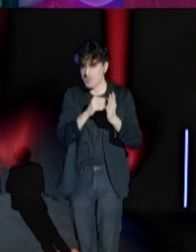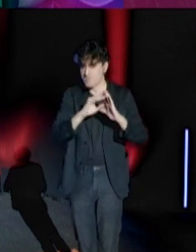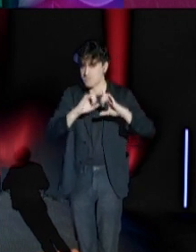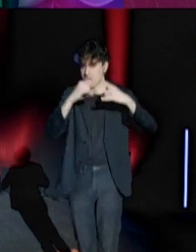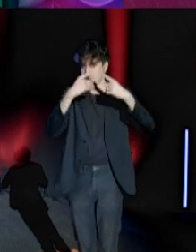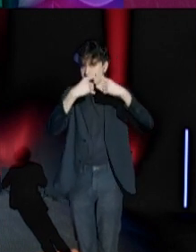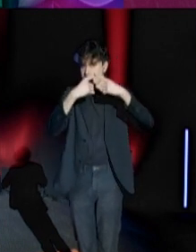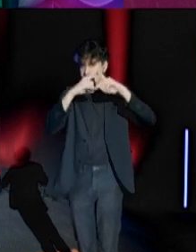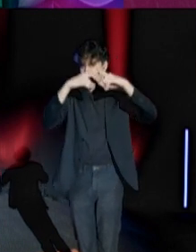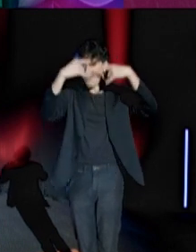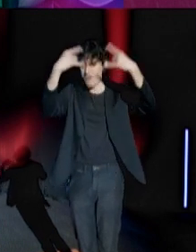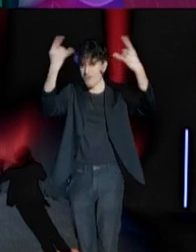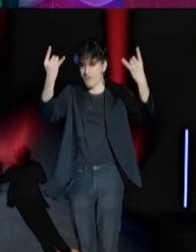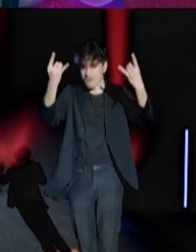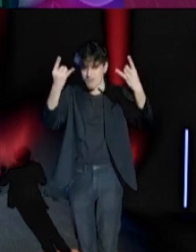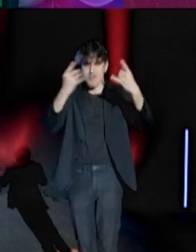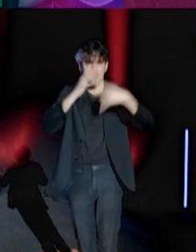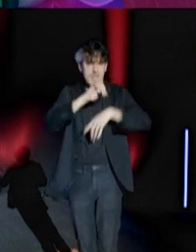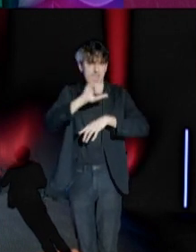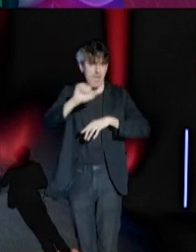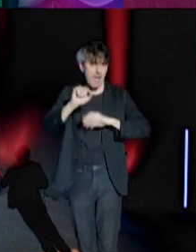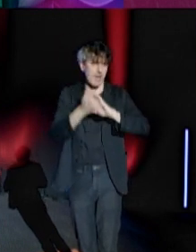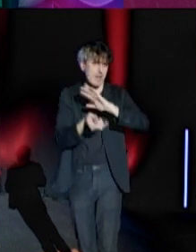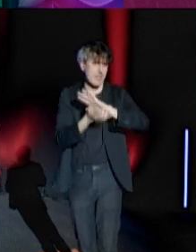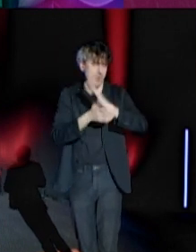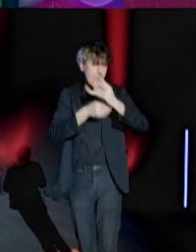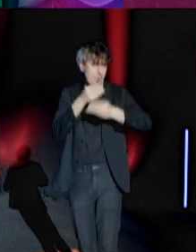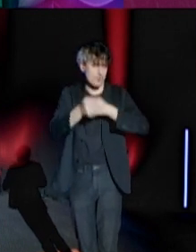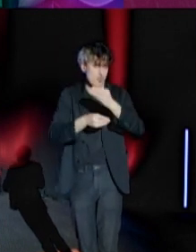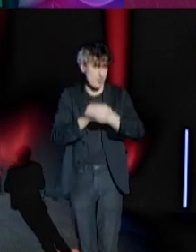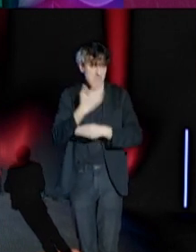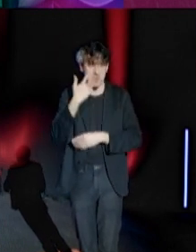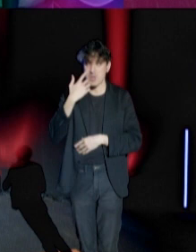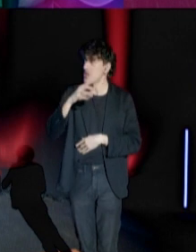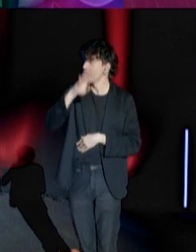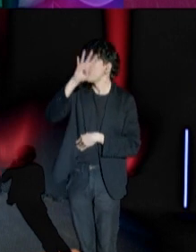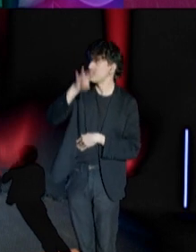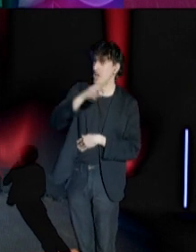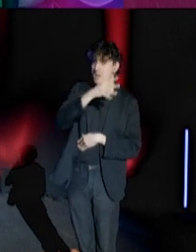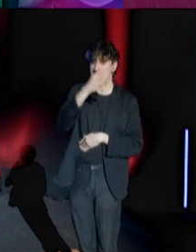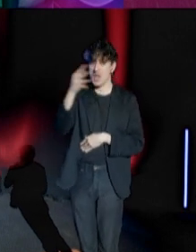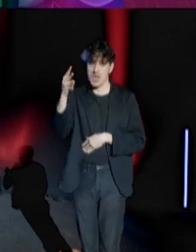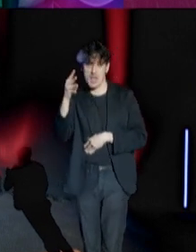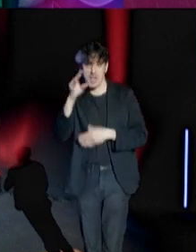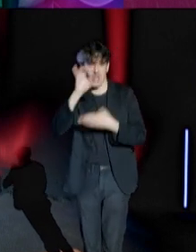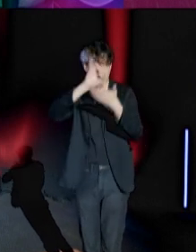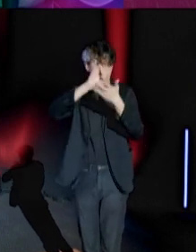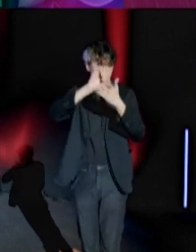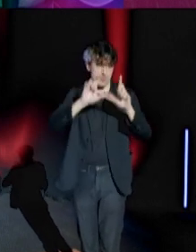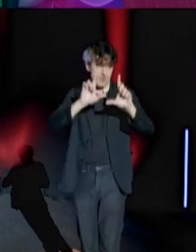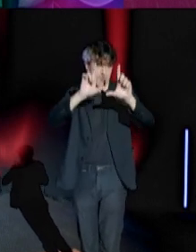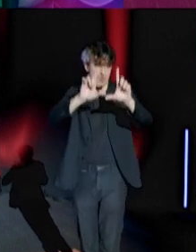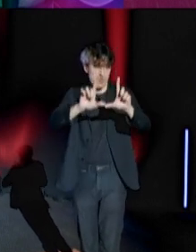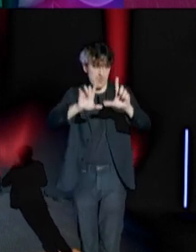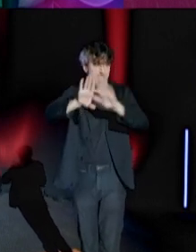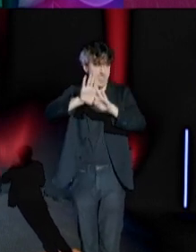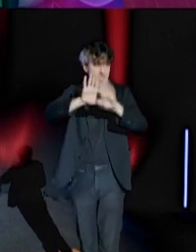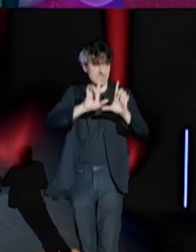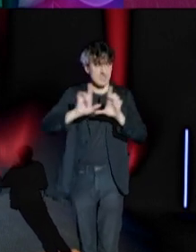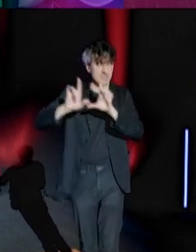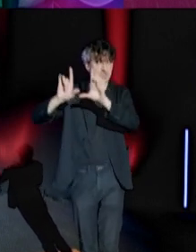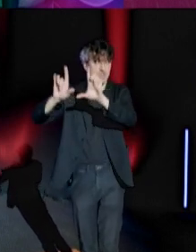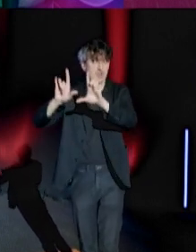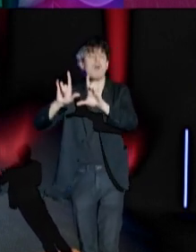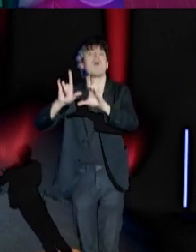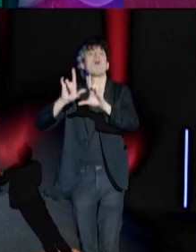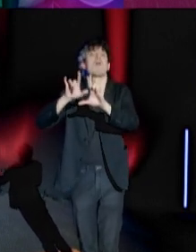de ia generativa pero sin embargo mirar la tabla central y mirar la tabla de la derecha y Esto va a Unido también con lo que decía el ministro hay una enorme